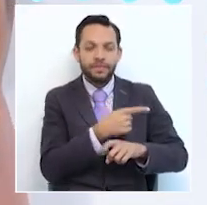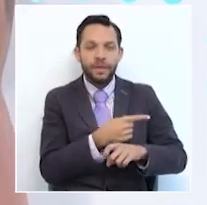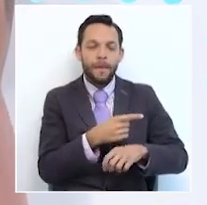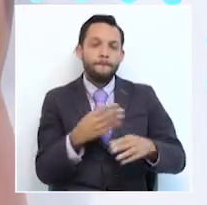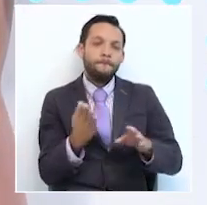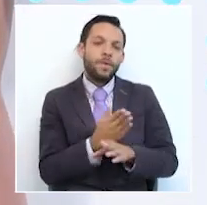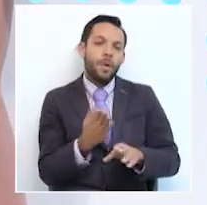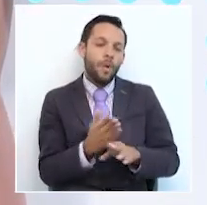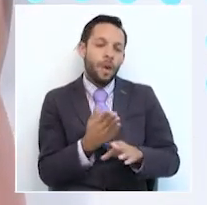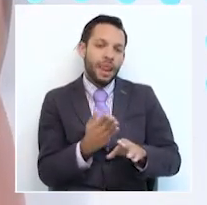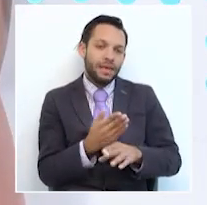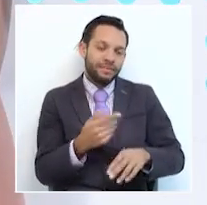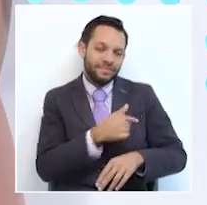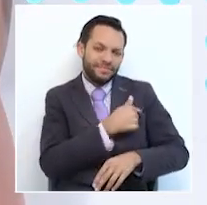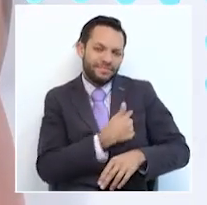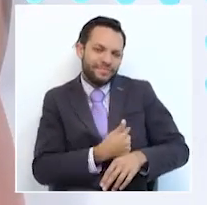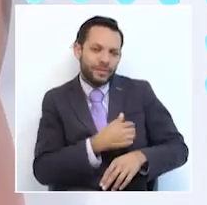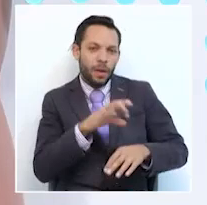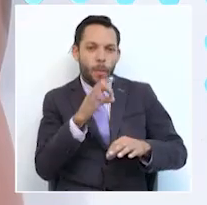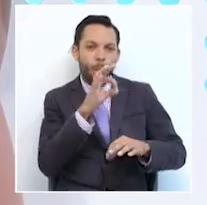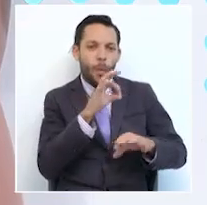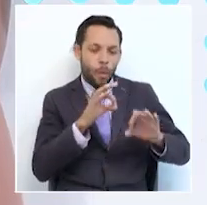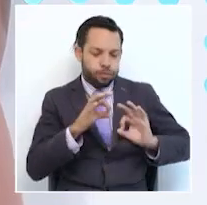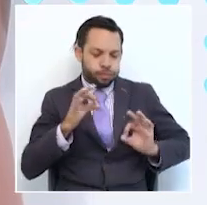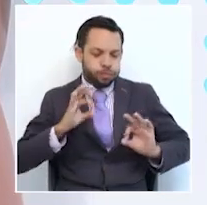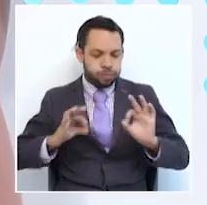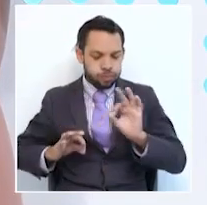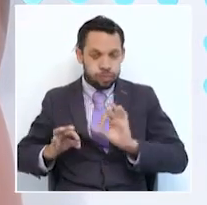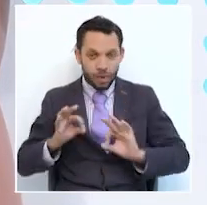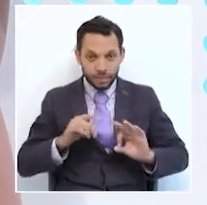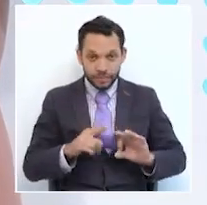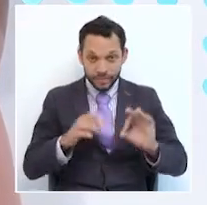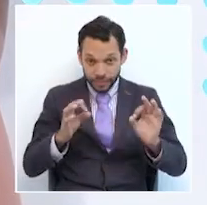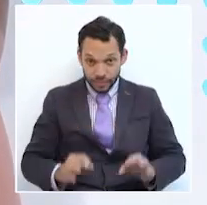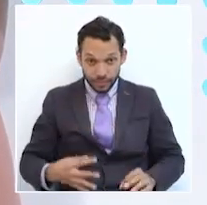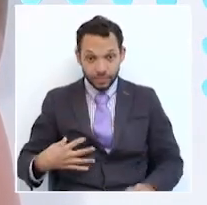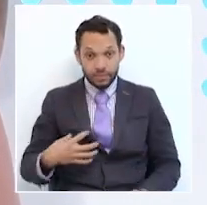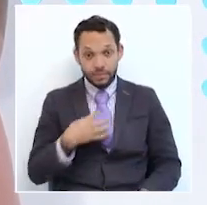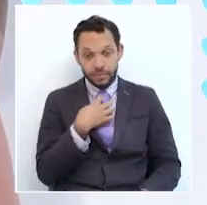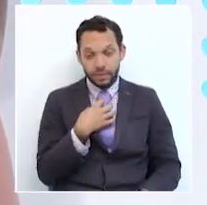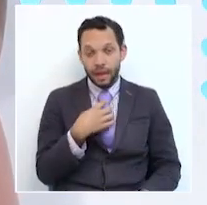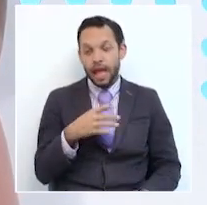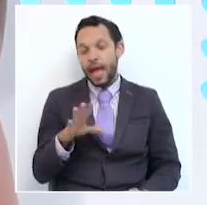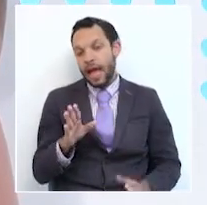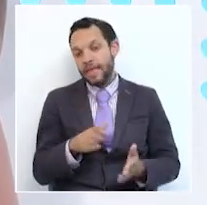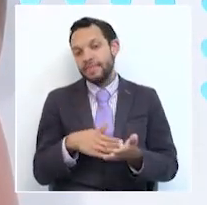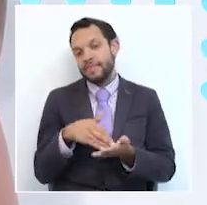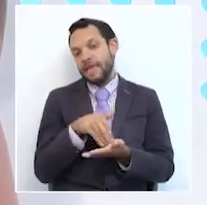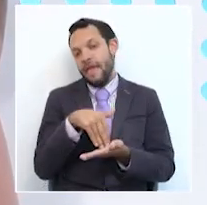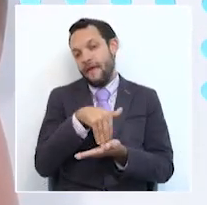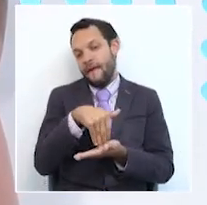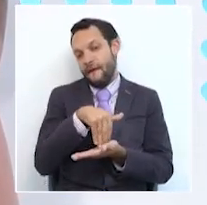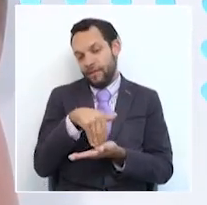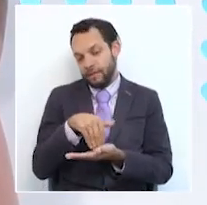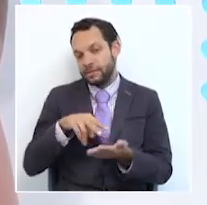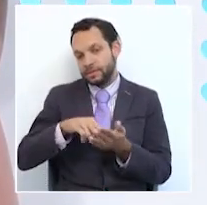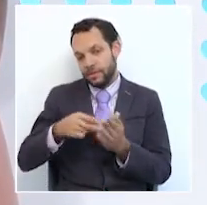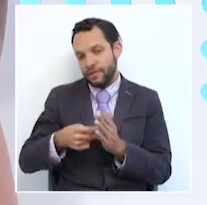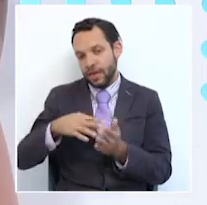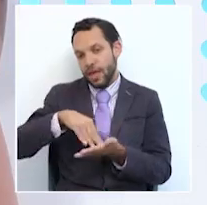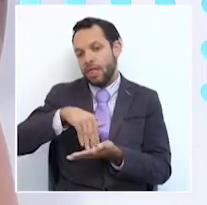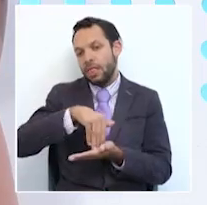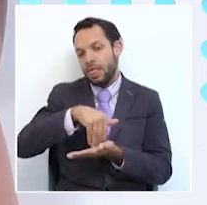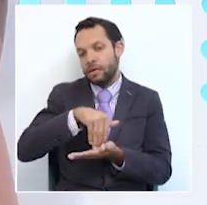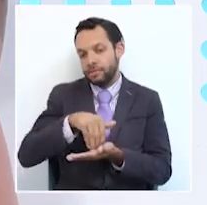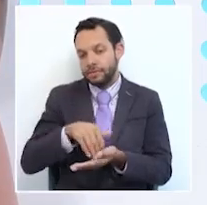problemas en los senos no es que sea una causa de cáncer pero es más propensa esa persona por eso es tan importante